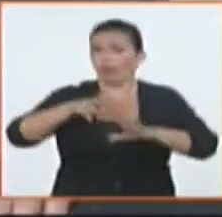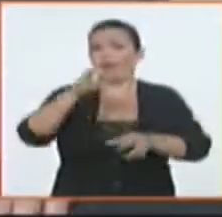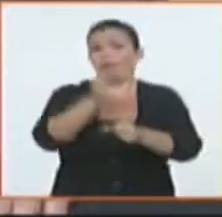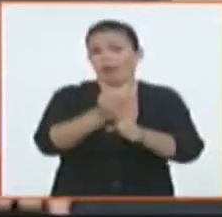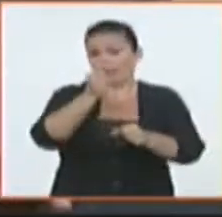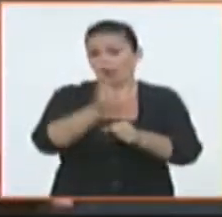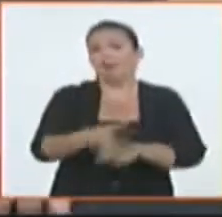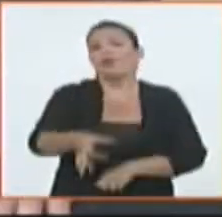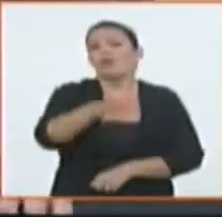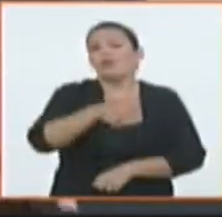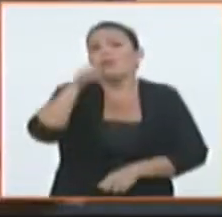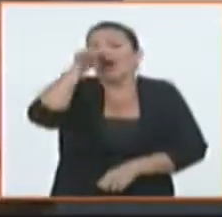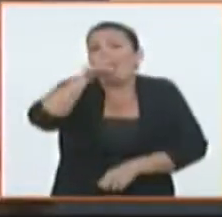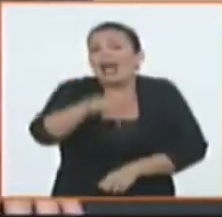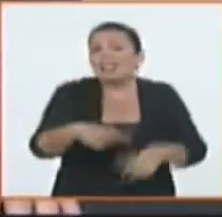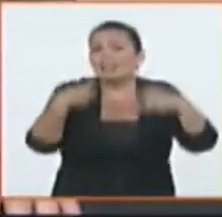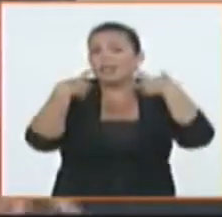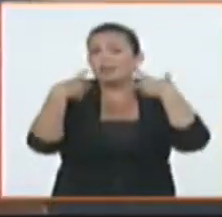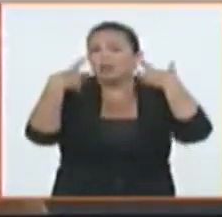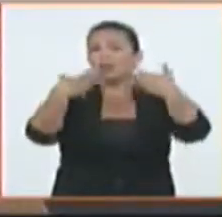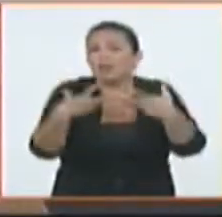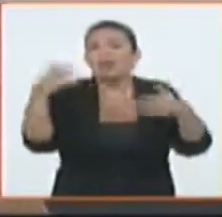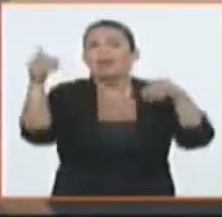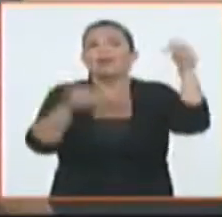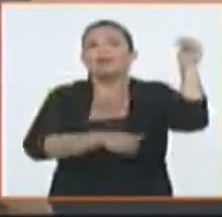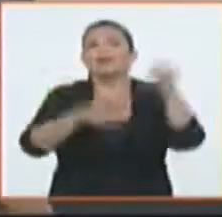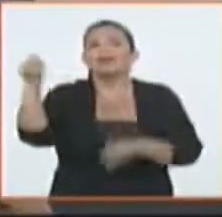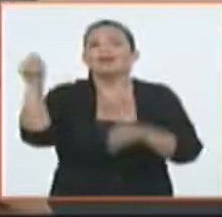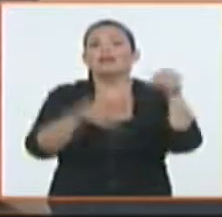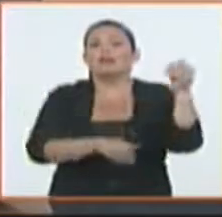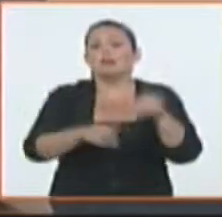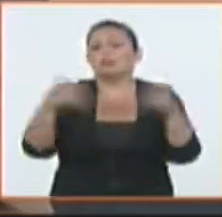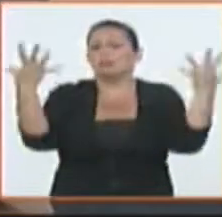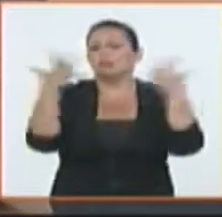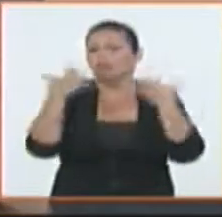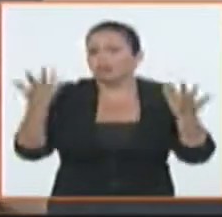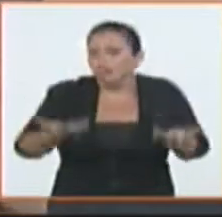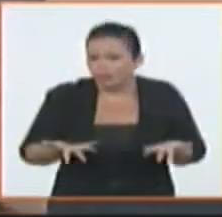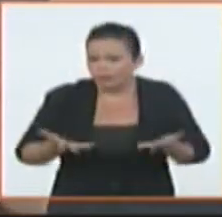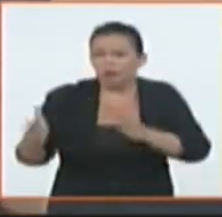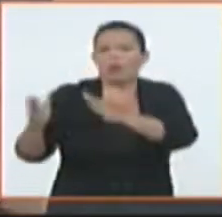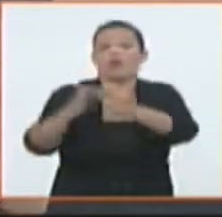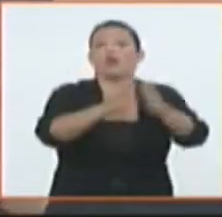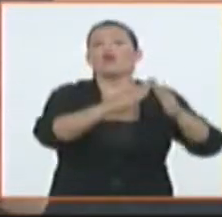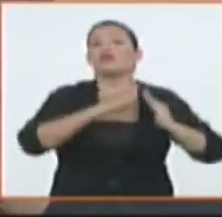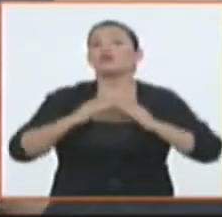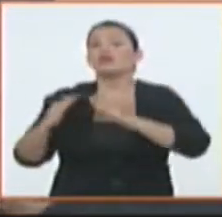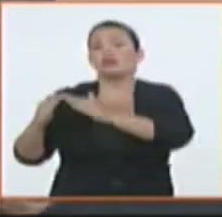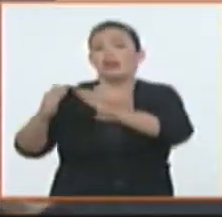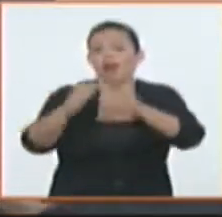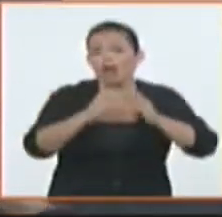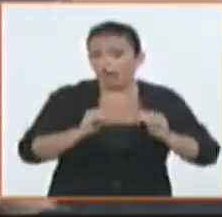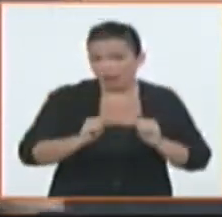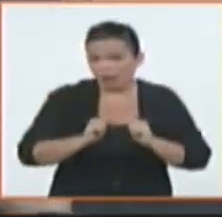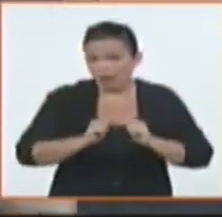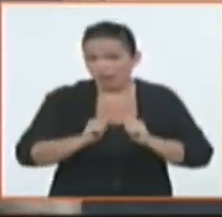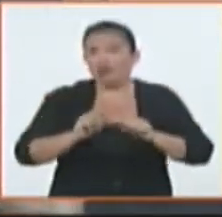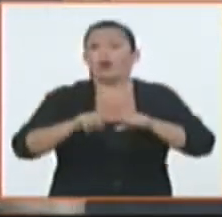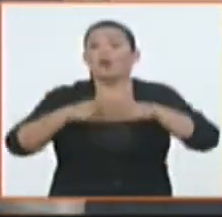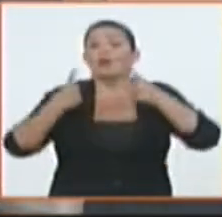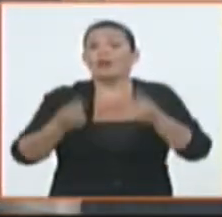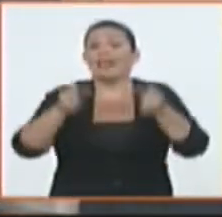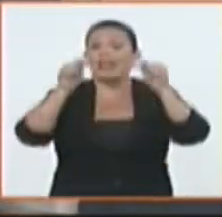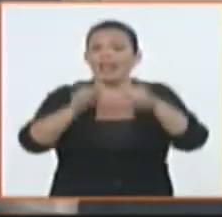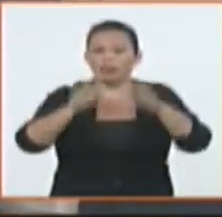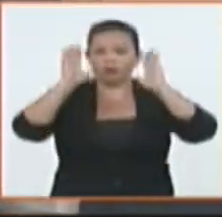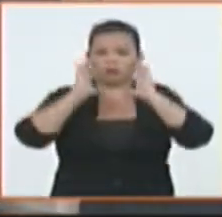un resultante de la participación de la comunidad como objeto. ¿Por qué es objeto? Porque está en función de